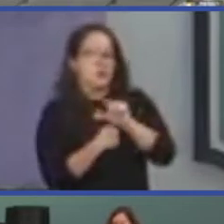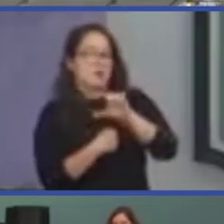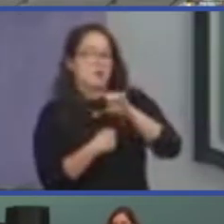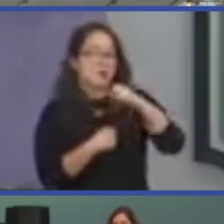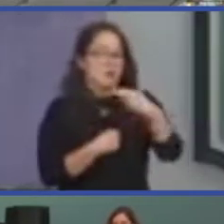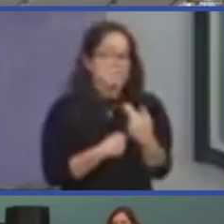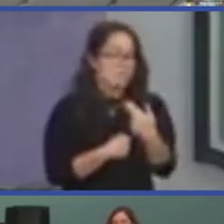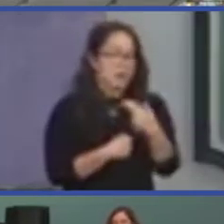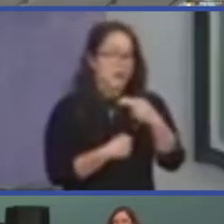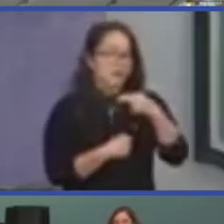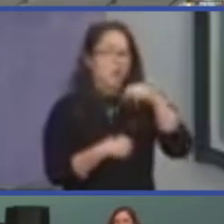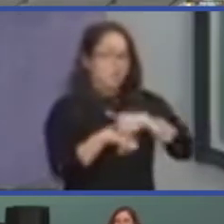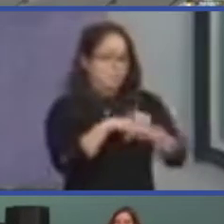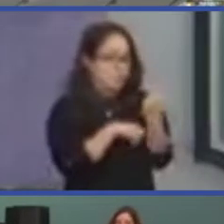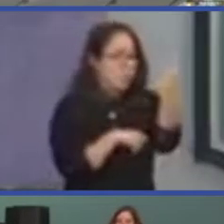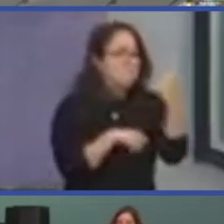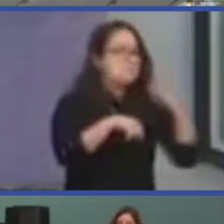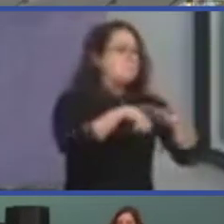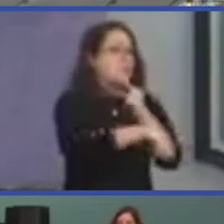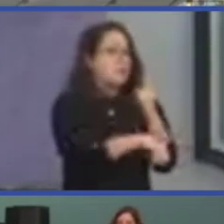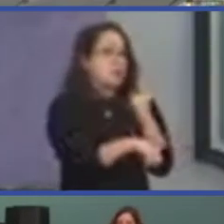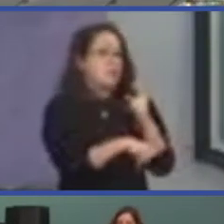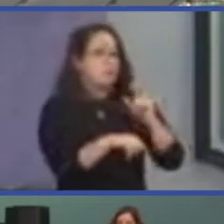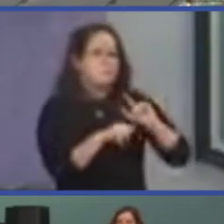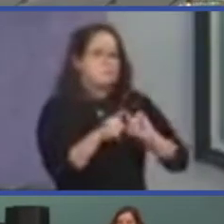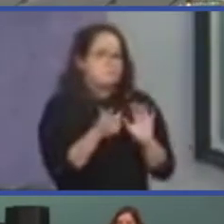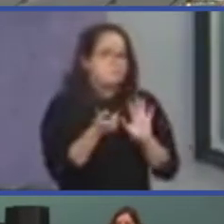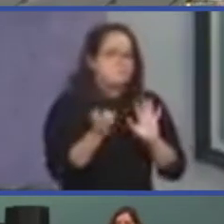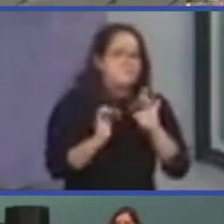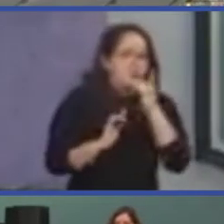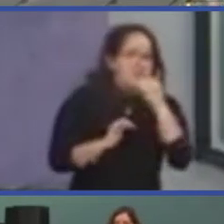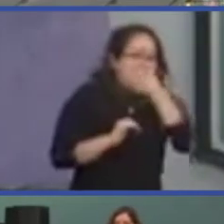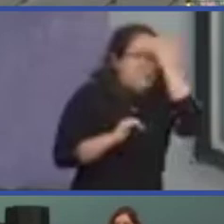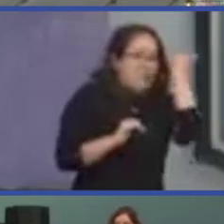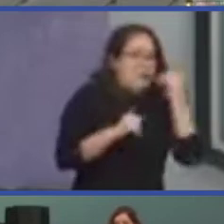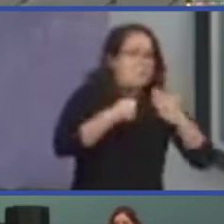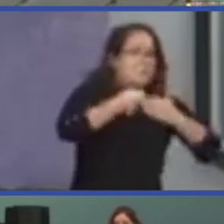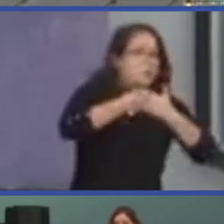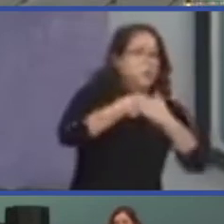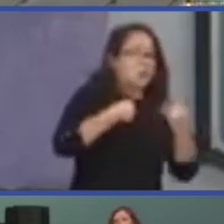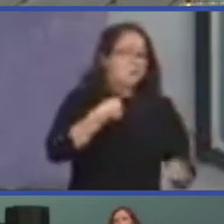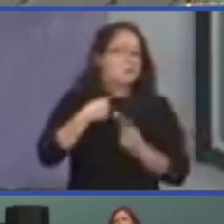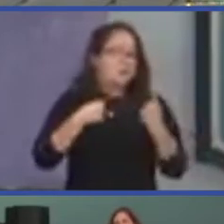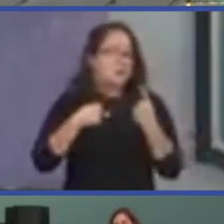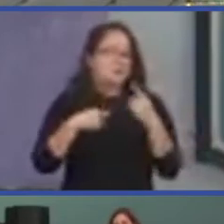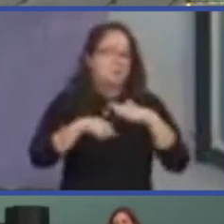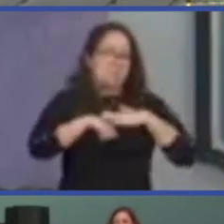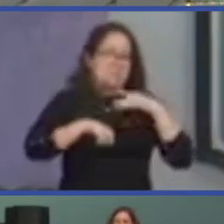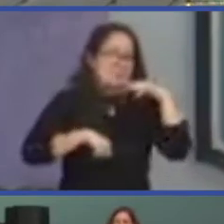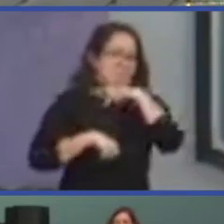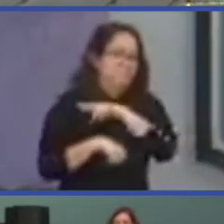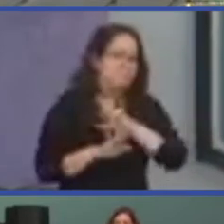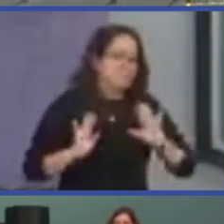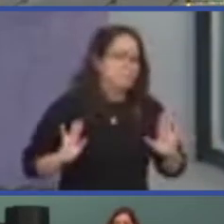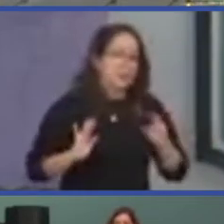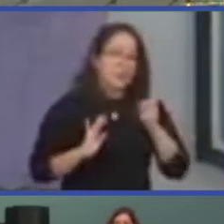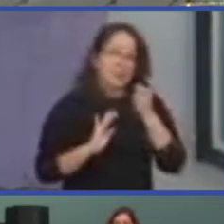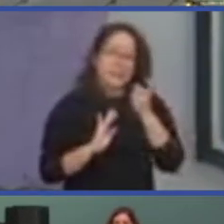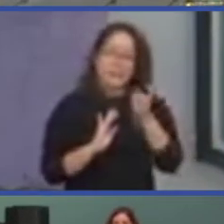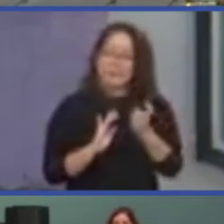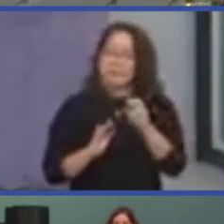le llaman C porque no se sabe si hay otro en medio porque el infinito es mucho más raro entonces eso se refiere a Borges